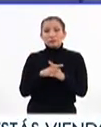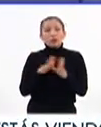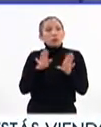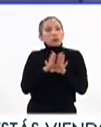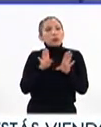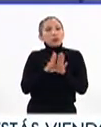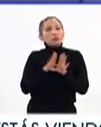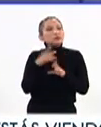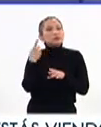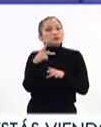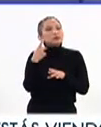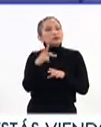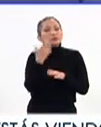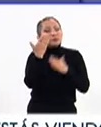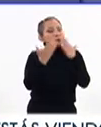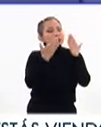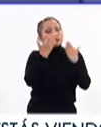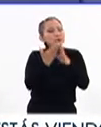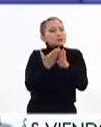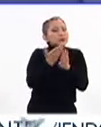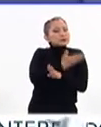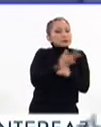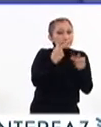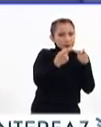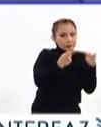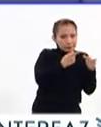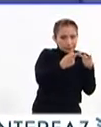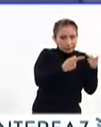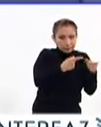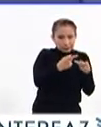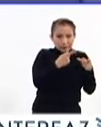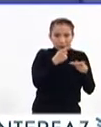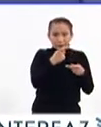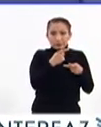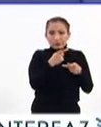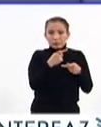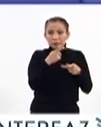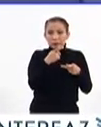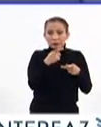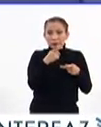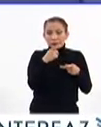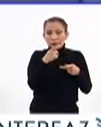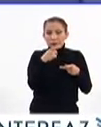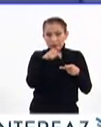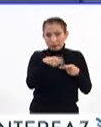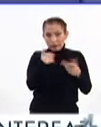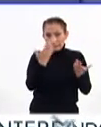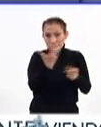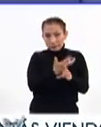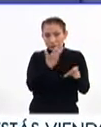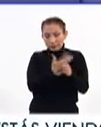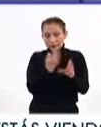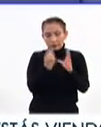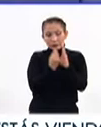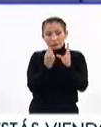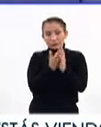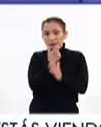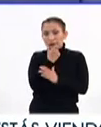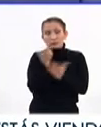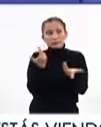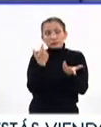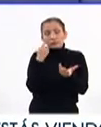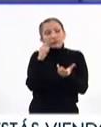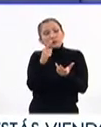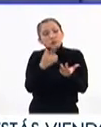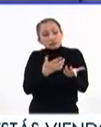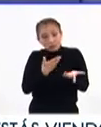¿Cómo fue la preparación ya en este lugar, en Estados Unidos, la preparación y los cursos en inglés? ¿Qué